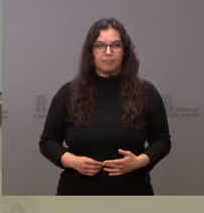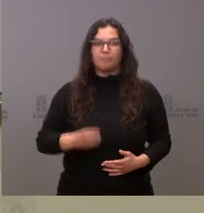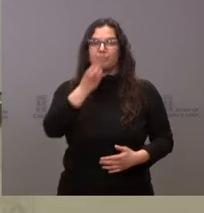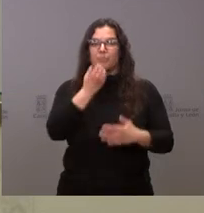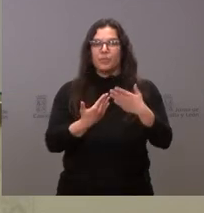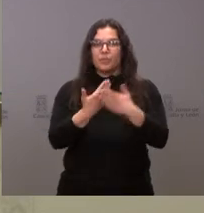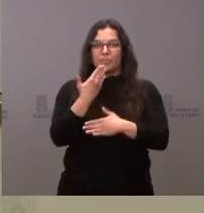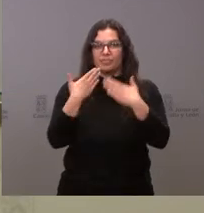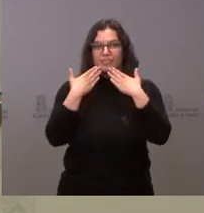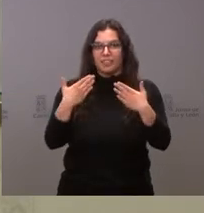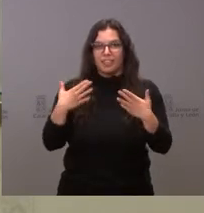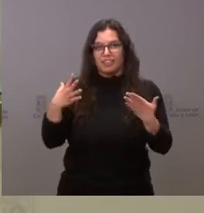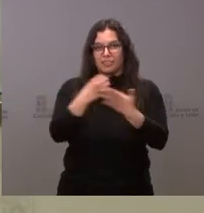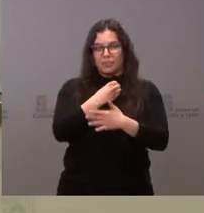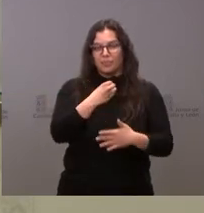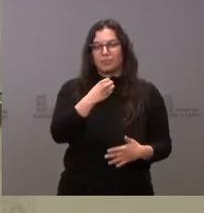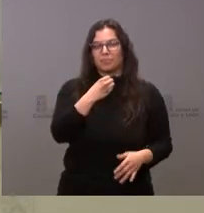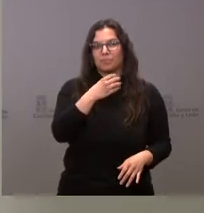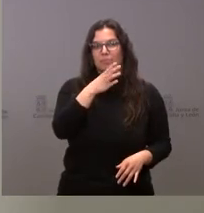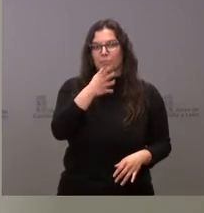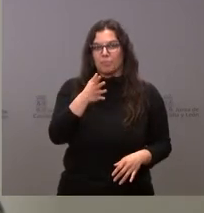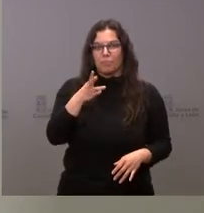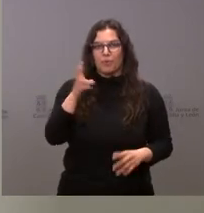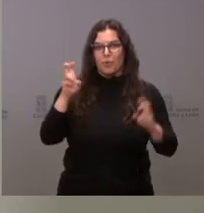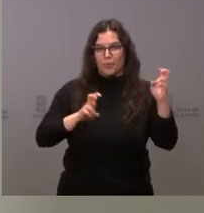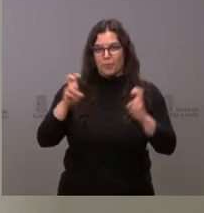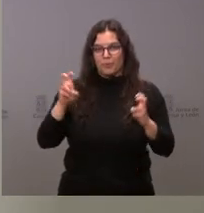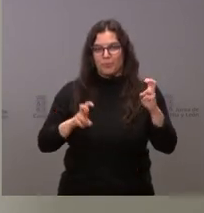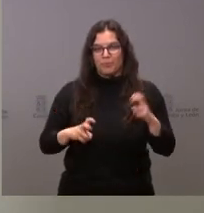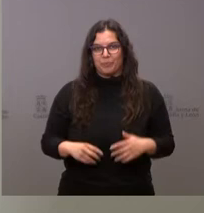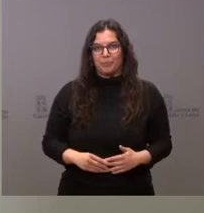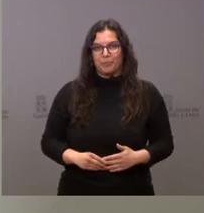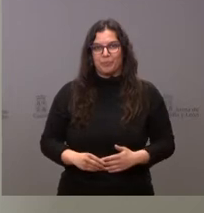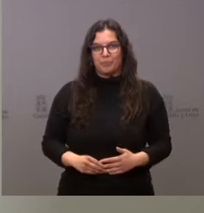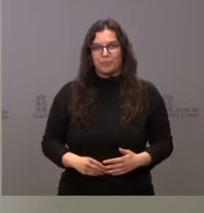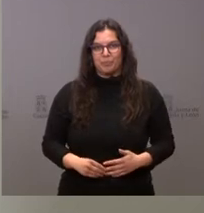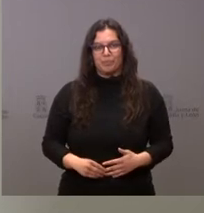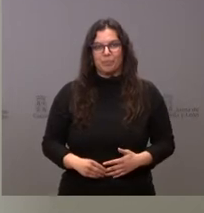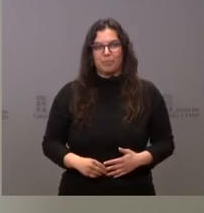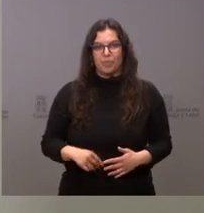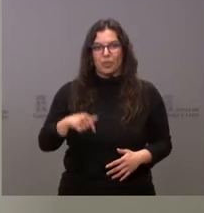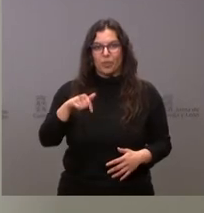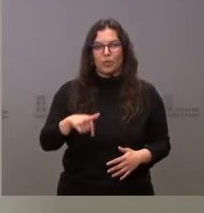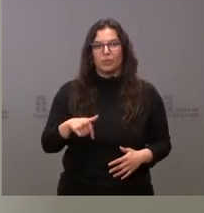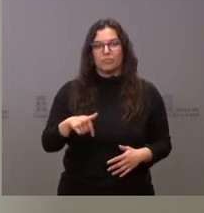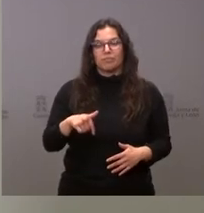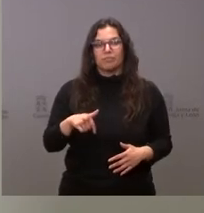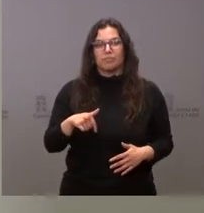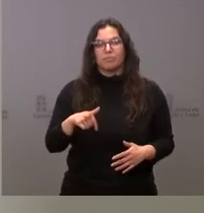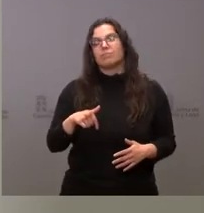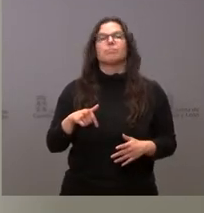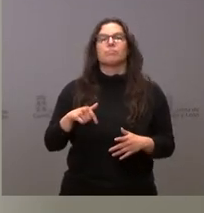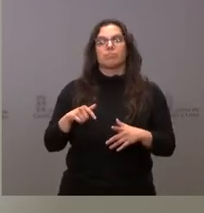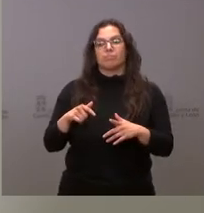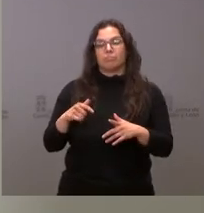díaz y muchas gracias a todos por su presencia esta sesión del consejo